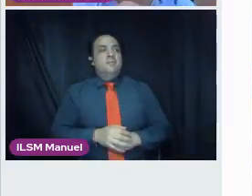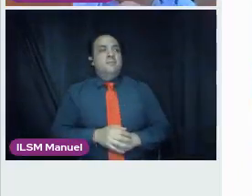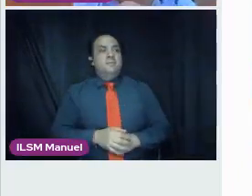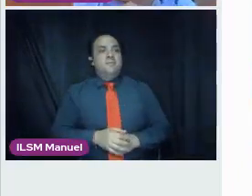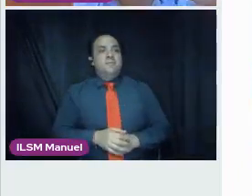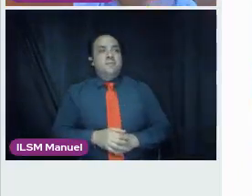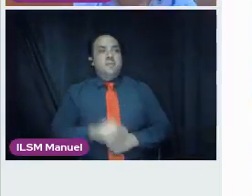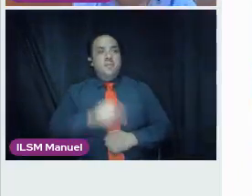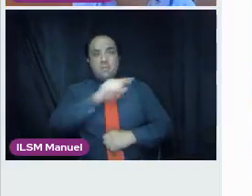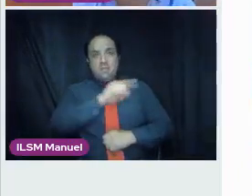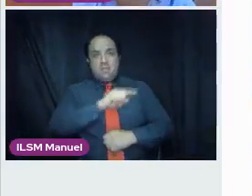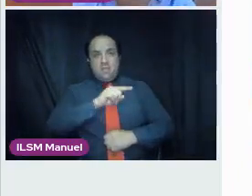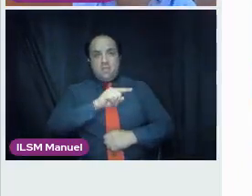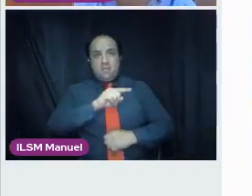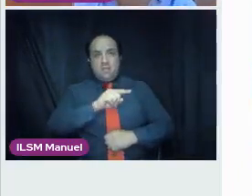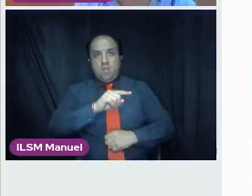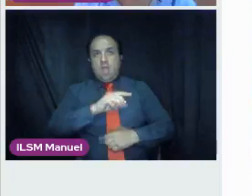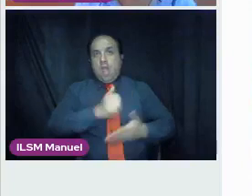el desarrollo